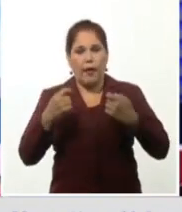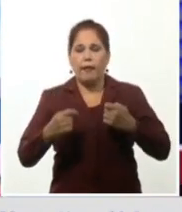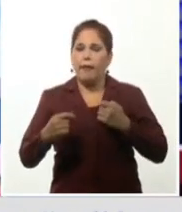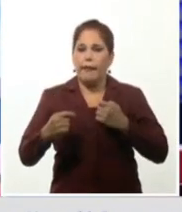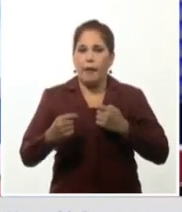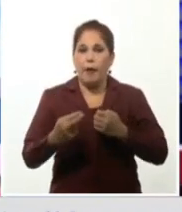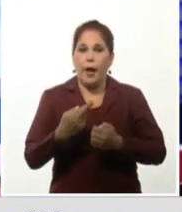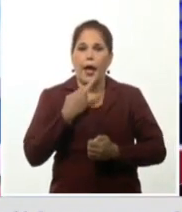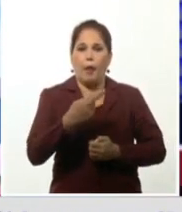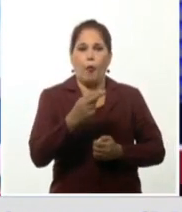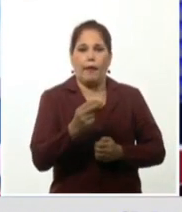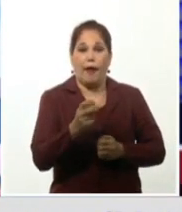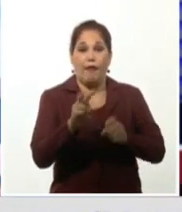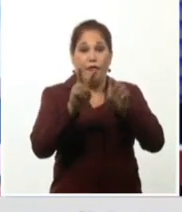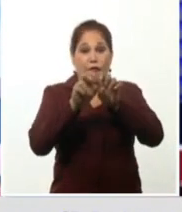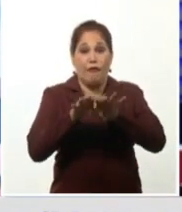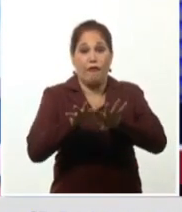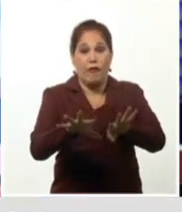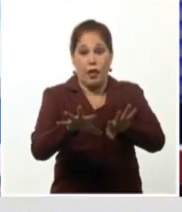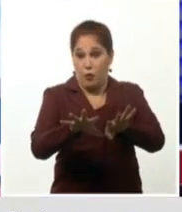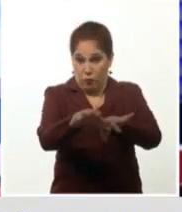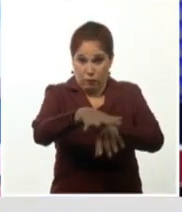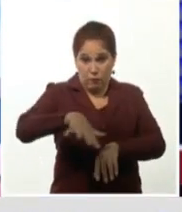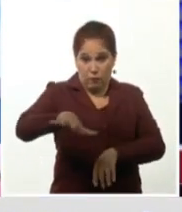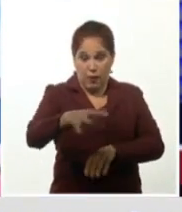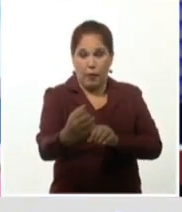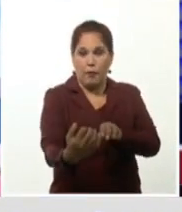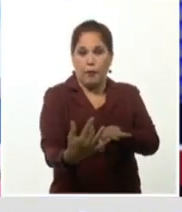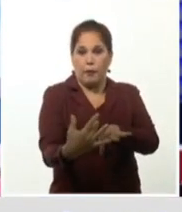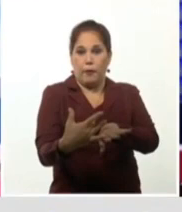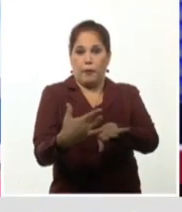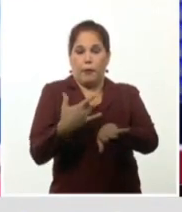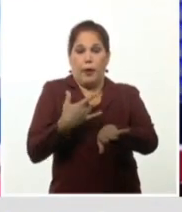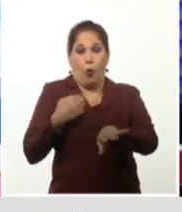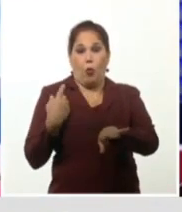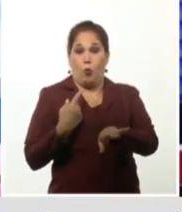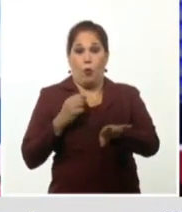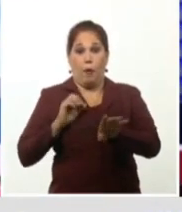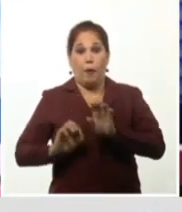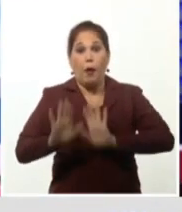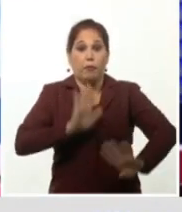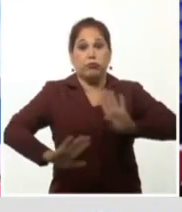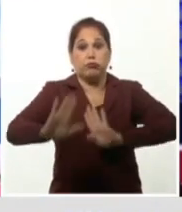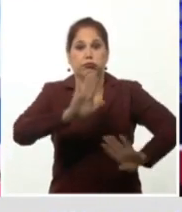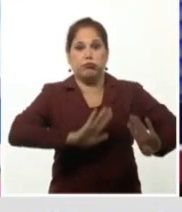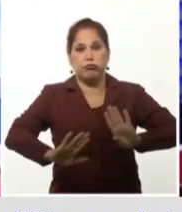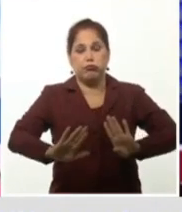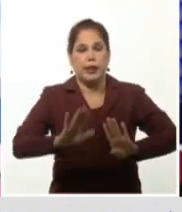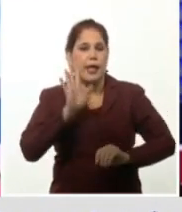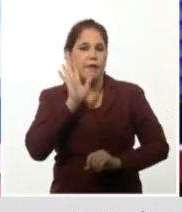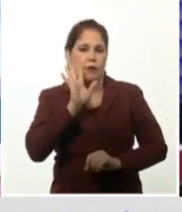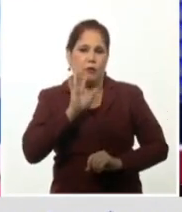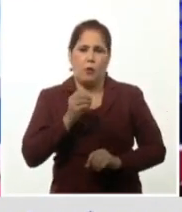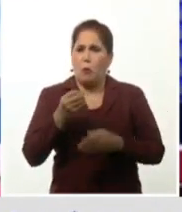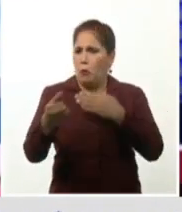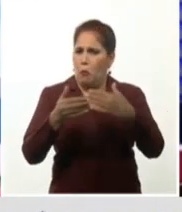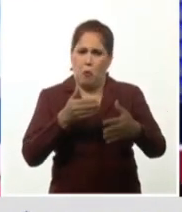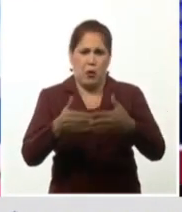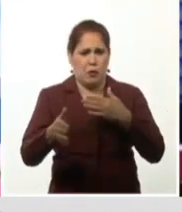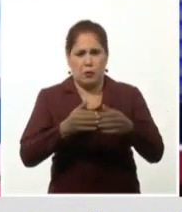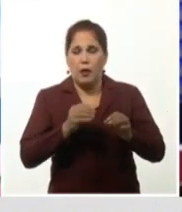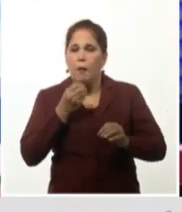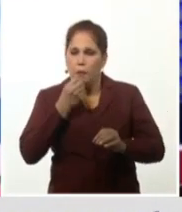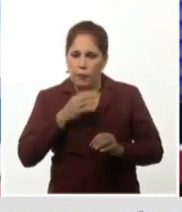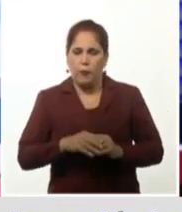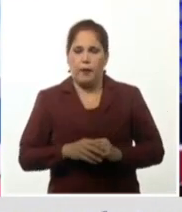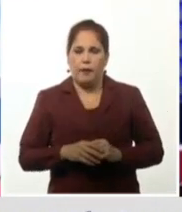una respuesta inmune, un entrenamiento del sistema inmune del individuo ante una infección, ya sea para evitar que se infeste o para